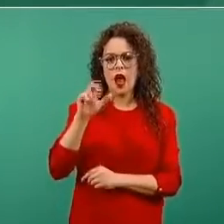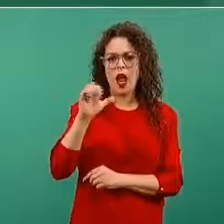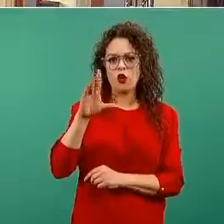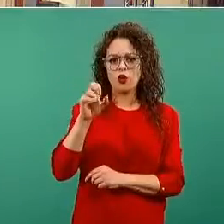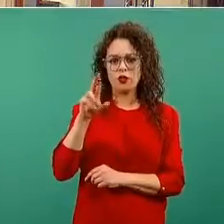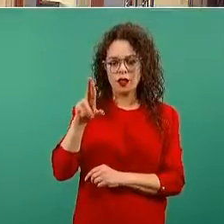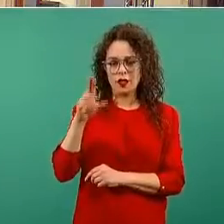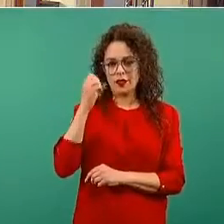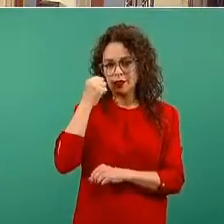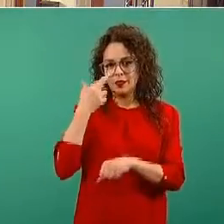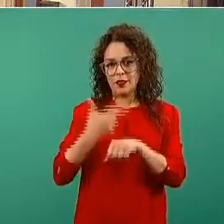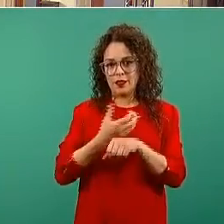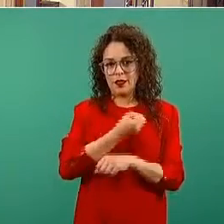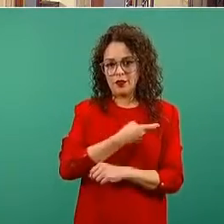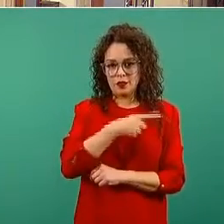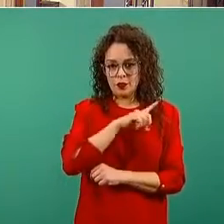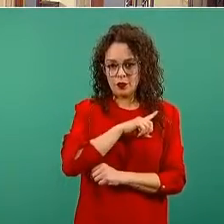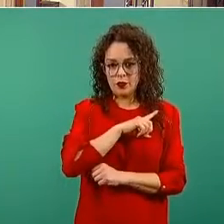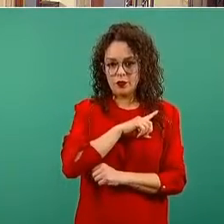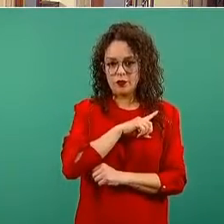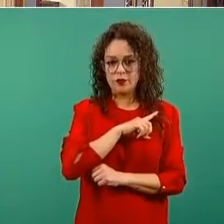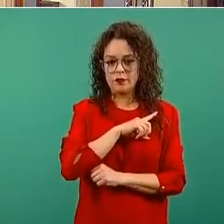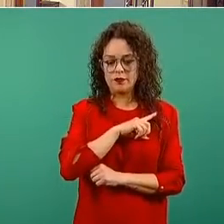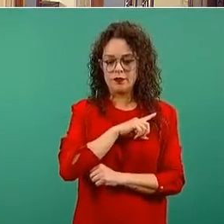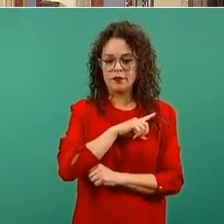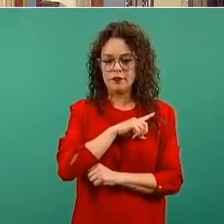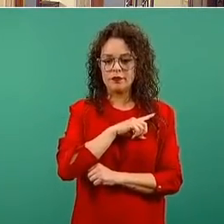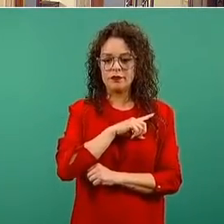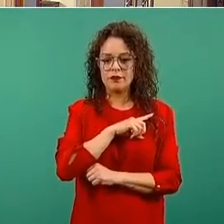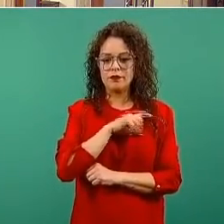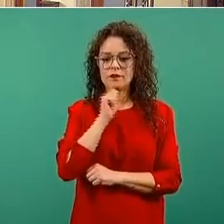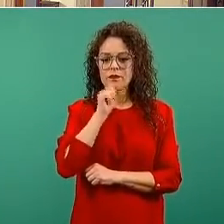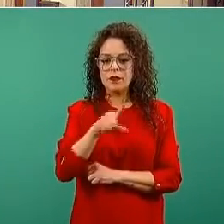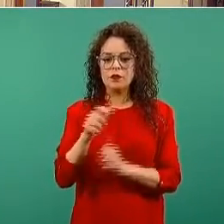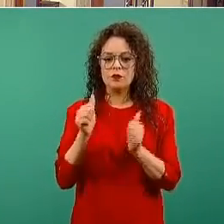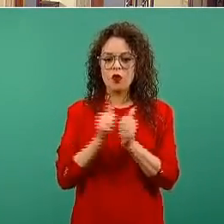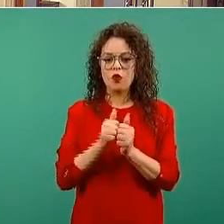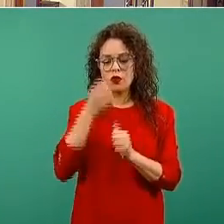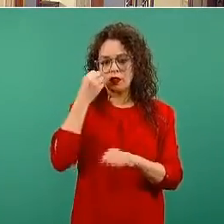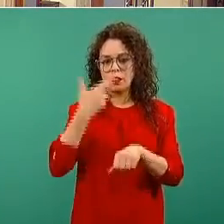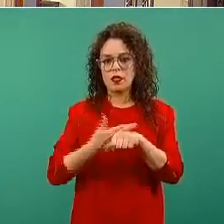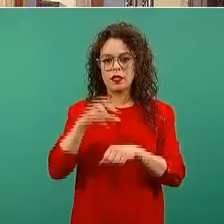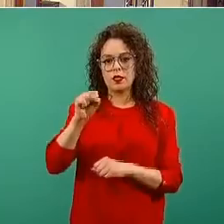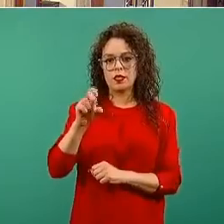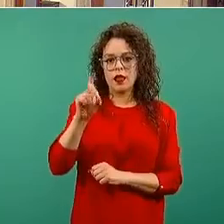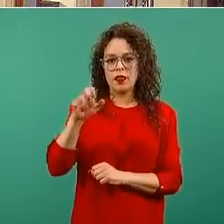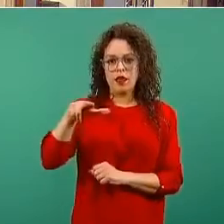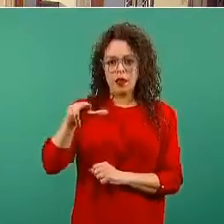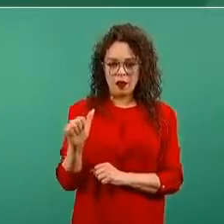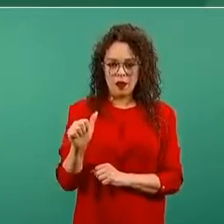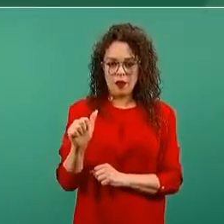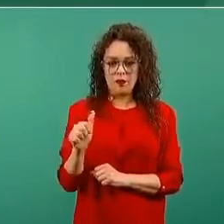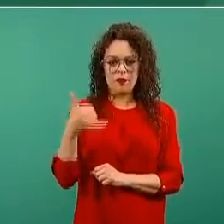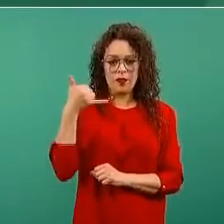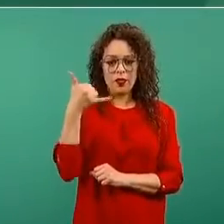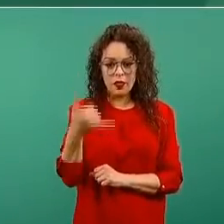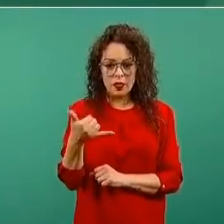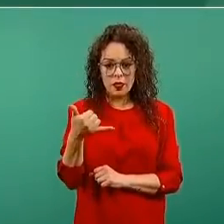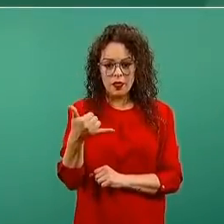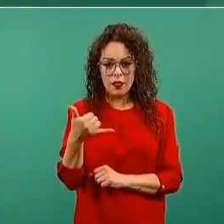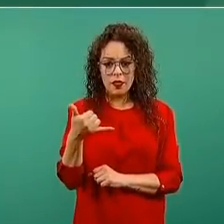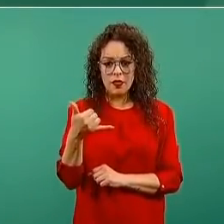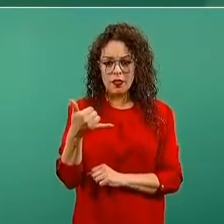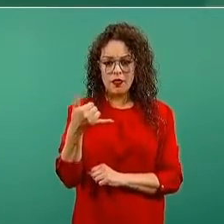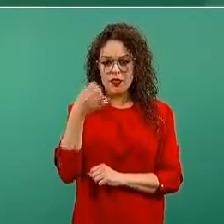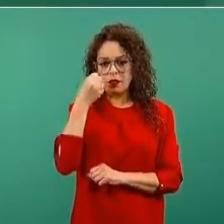secretario de Salud, también con el secretario de la Defensa Nacional y el secretario del Consejo